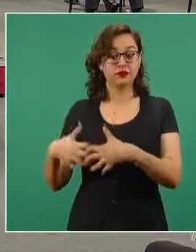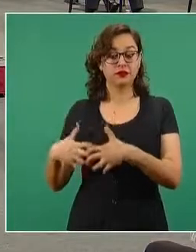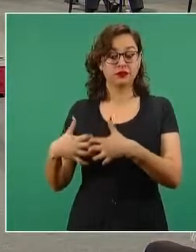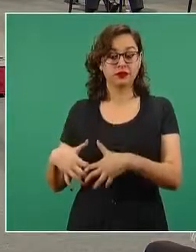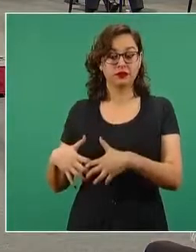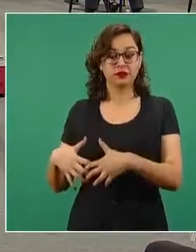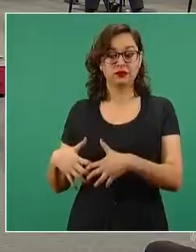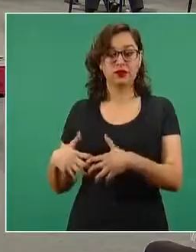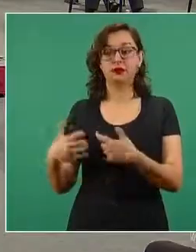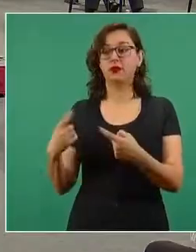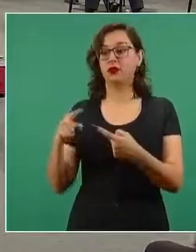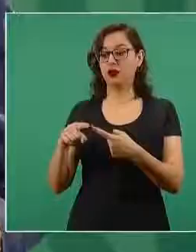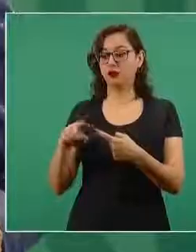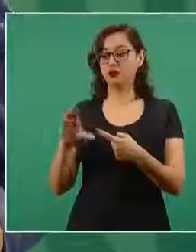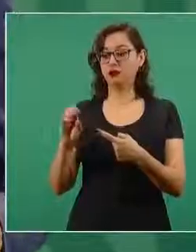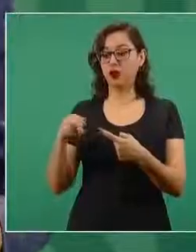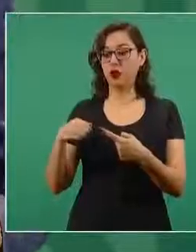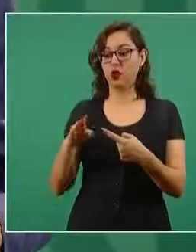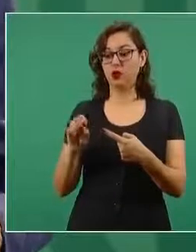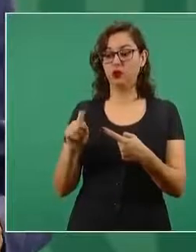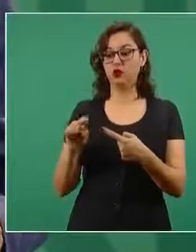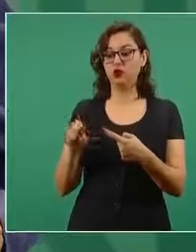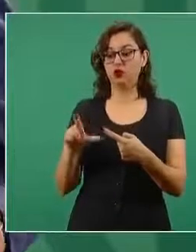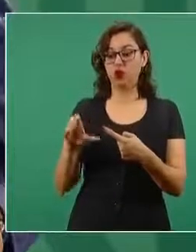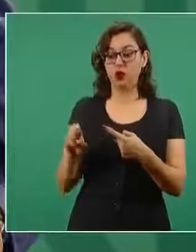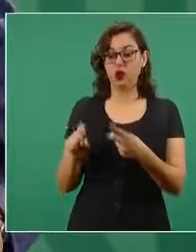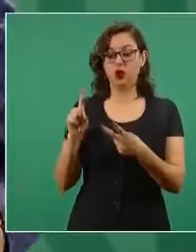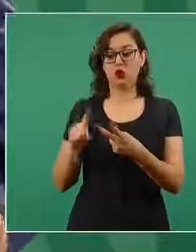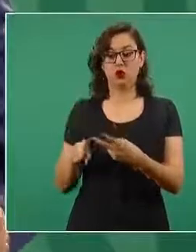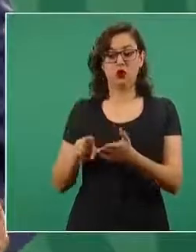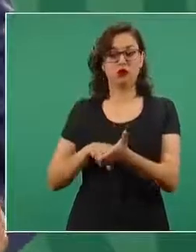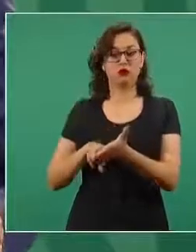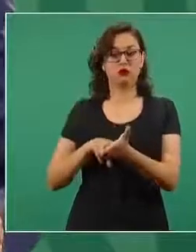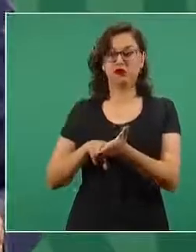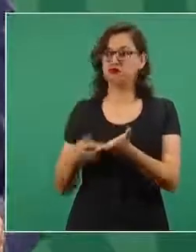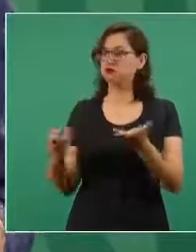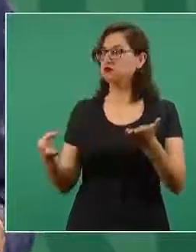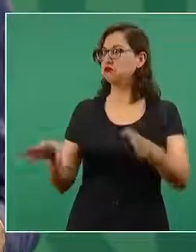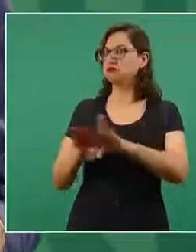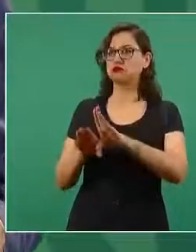de combustóleo, de carbón, todas cerradas,